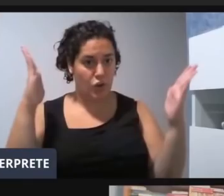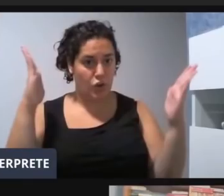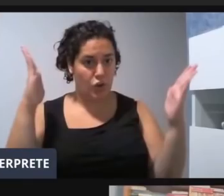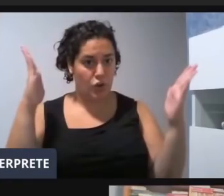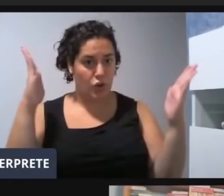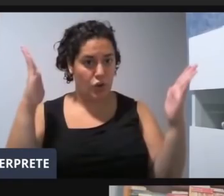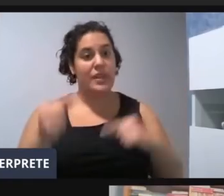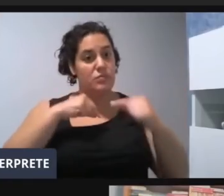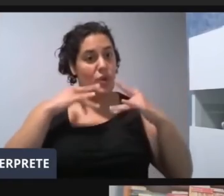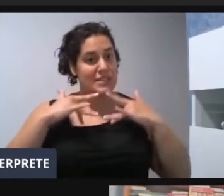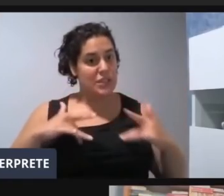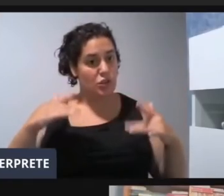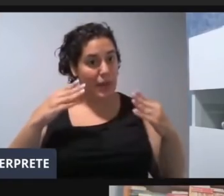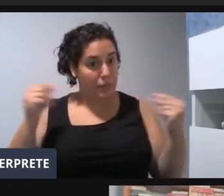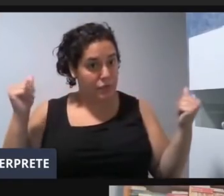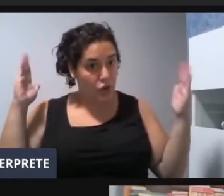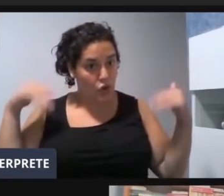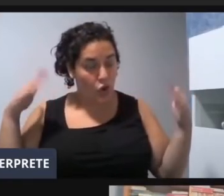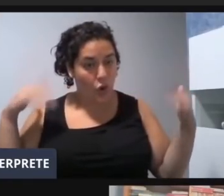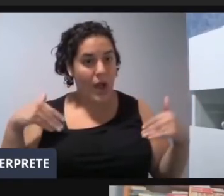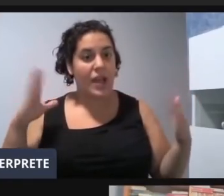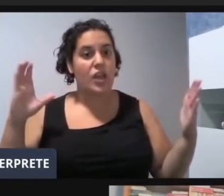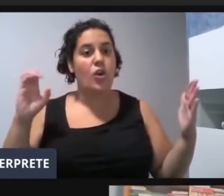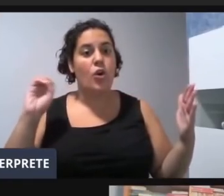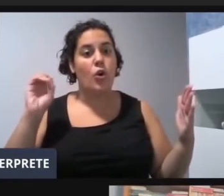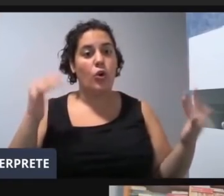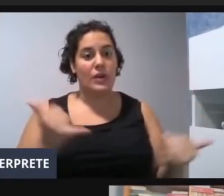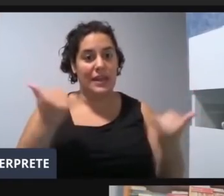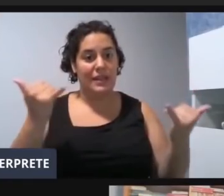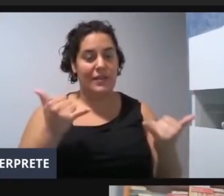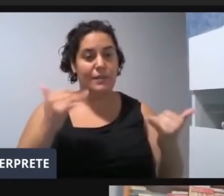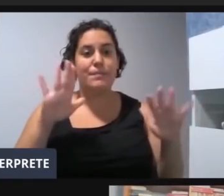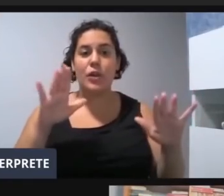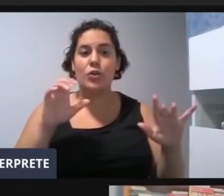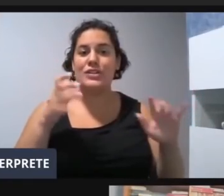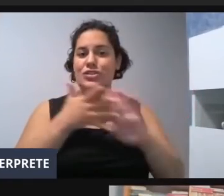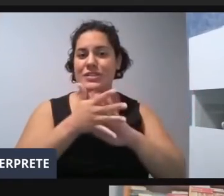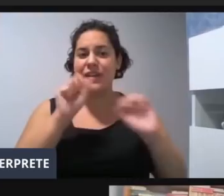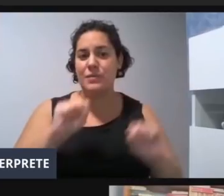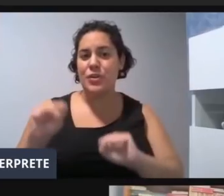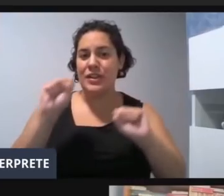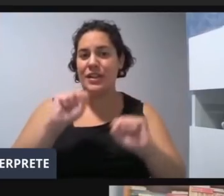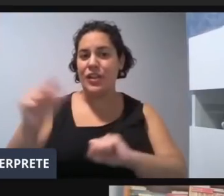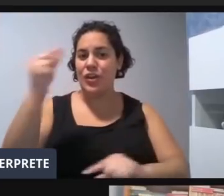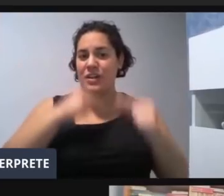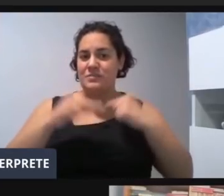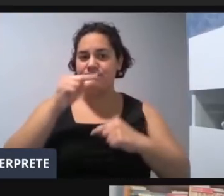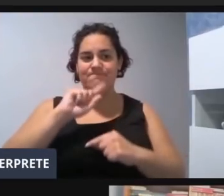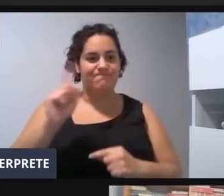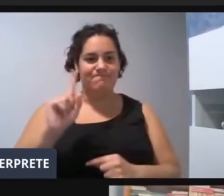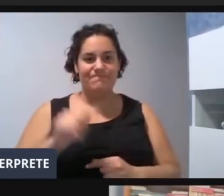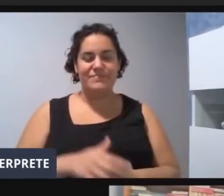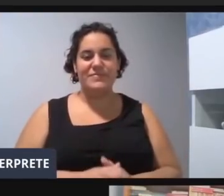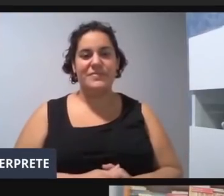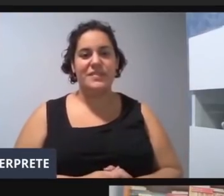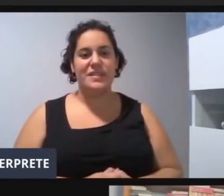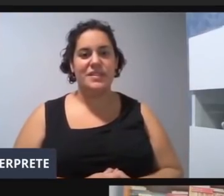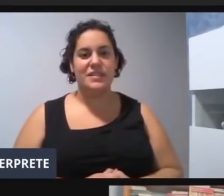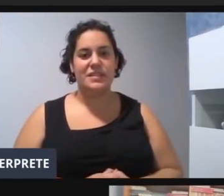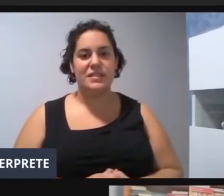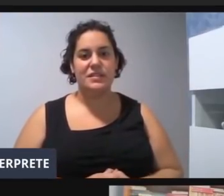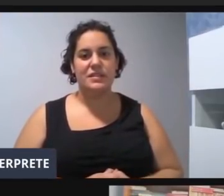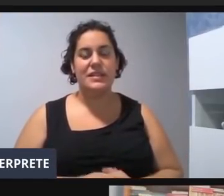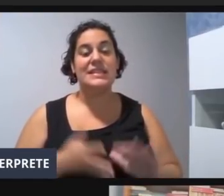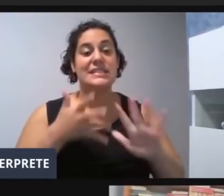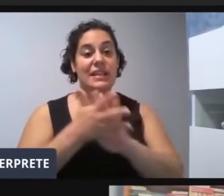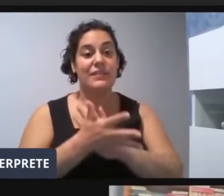bien, pero no protege de la multiplicación del virus. ¿Qué quiere decir eso? Que tendrían efectos solo, tendrían beneficio solo